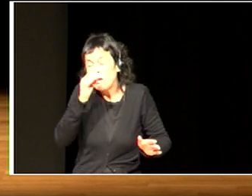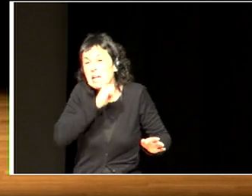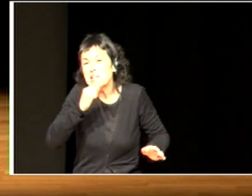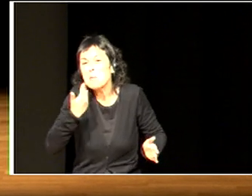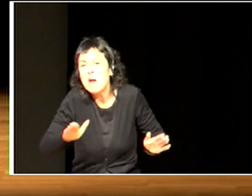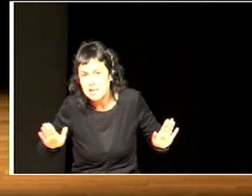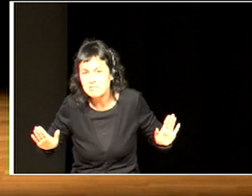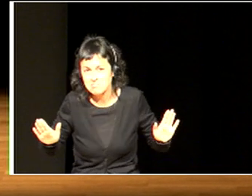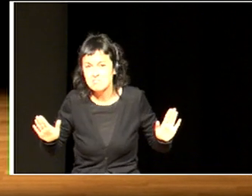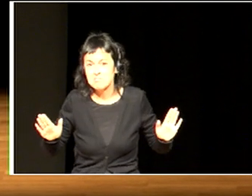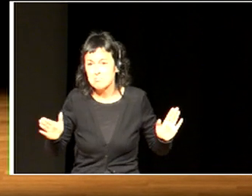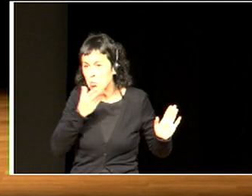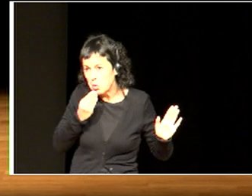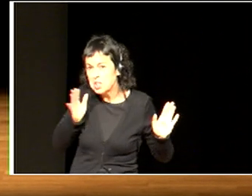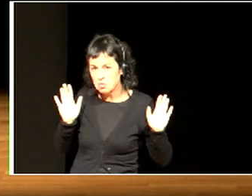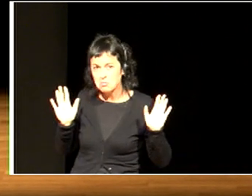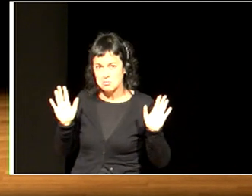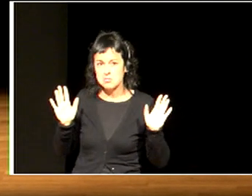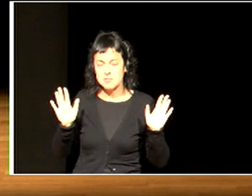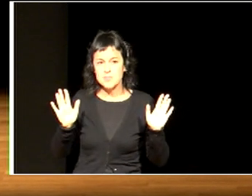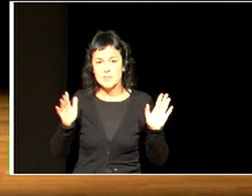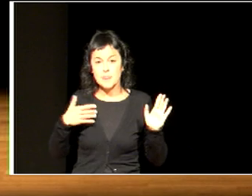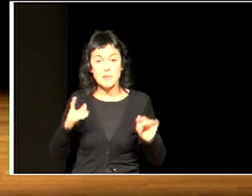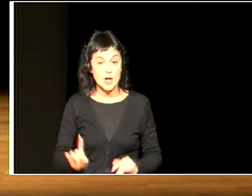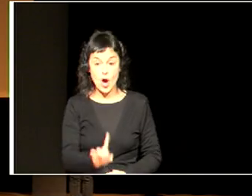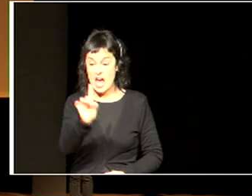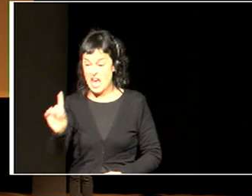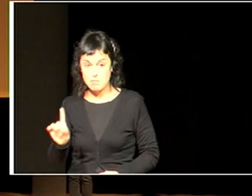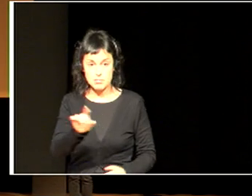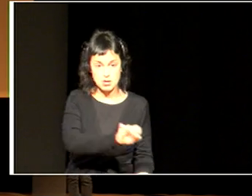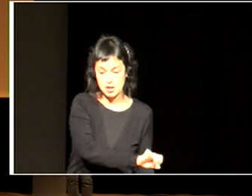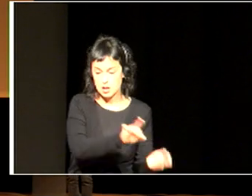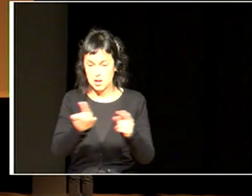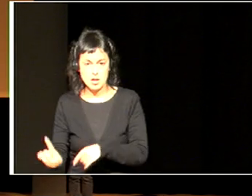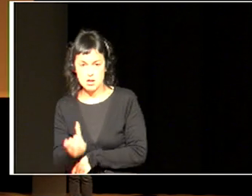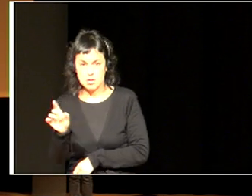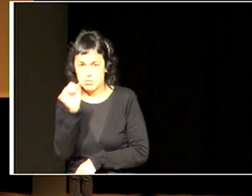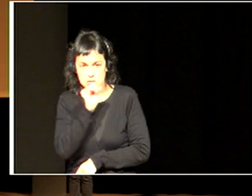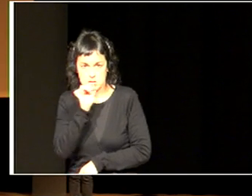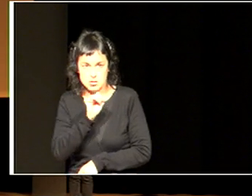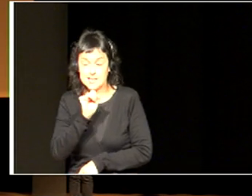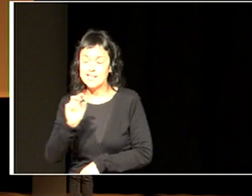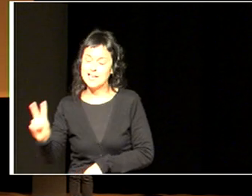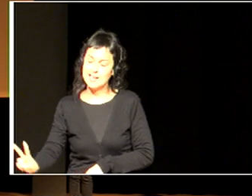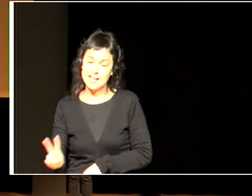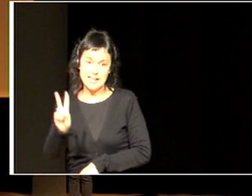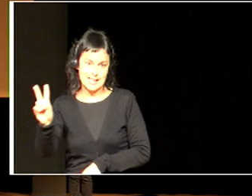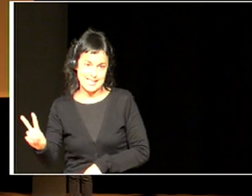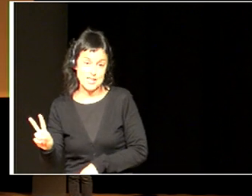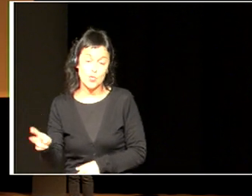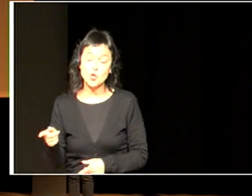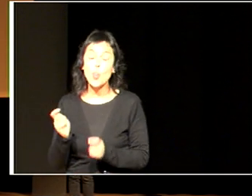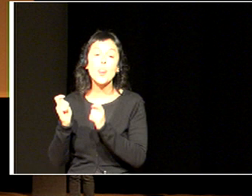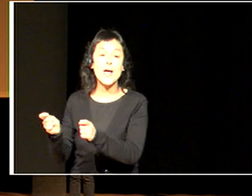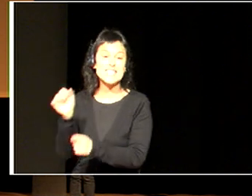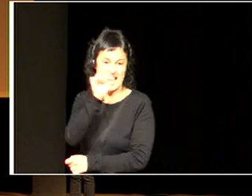encanta eso en primaria ya nadie canta en secundaria das el cante que diferente